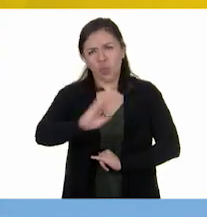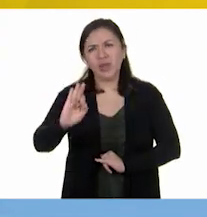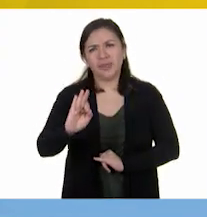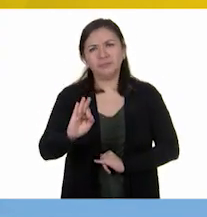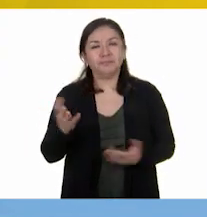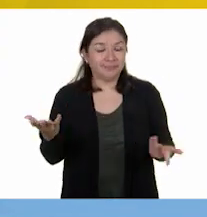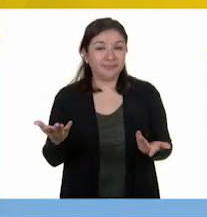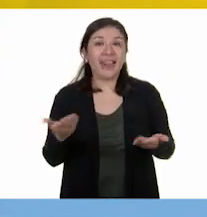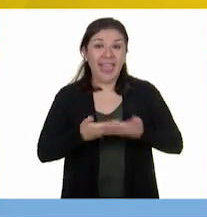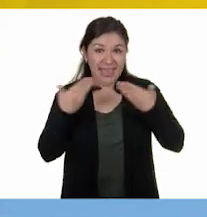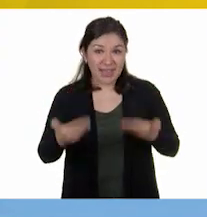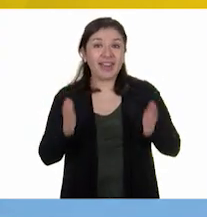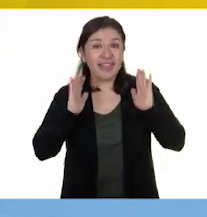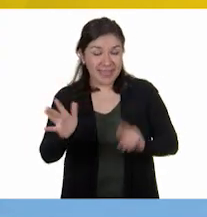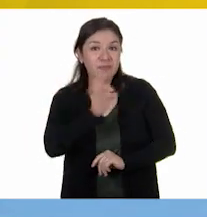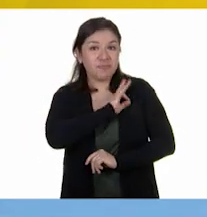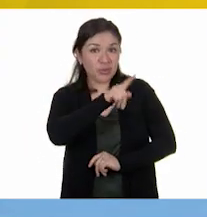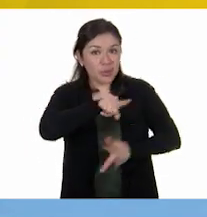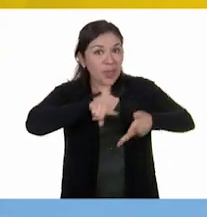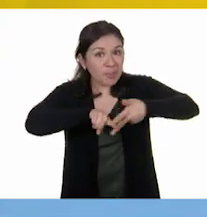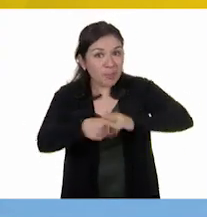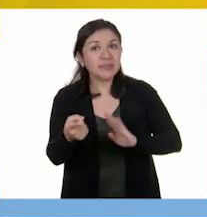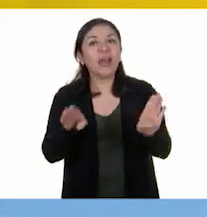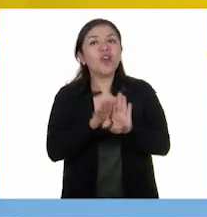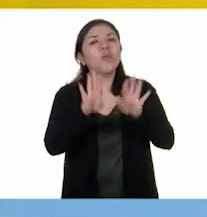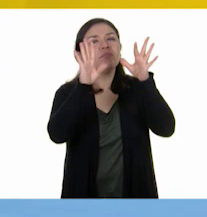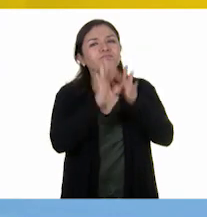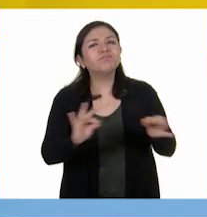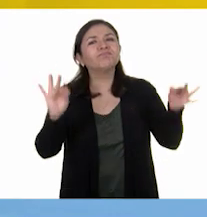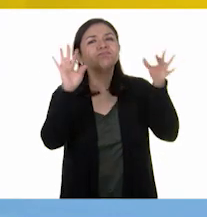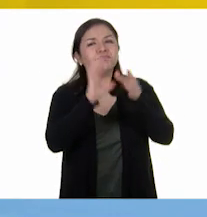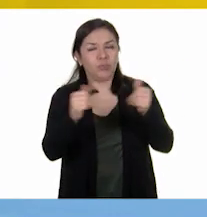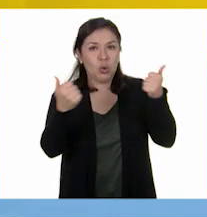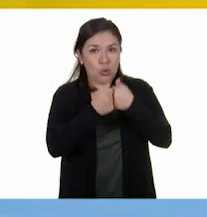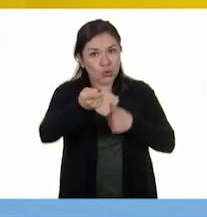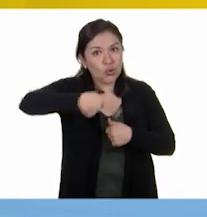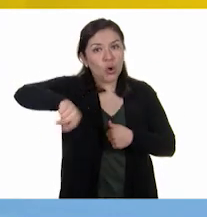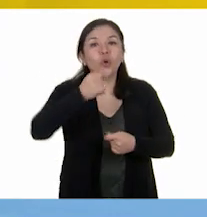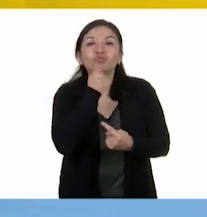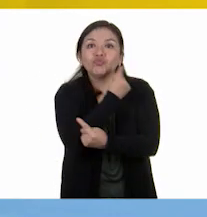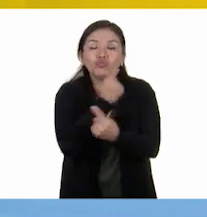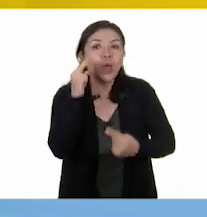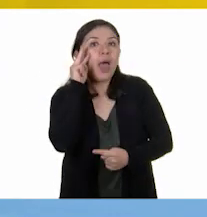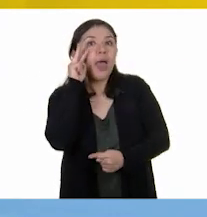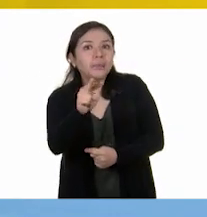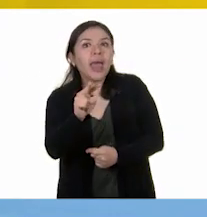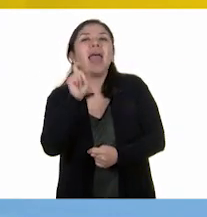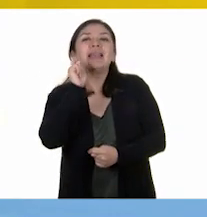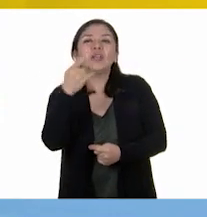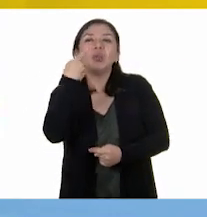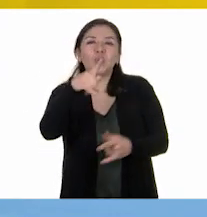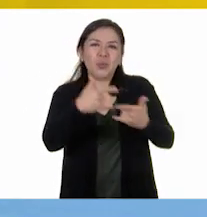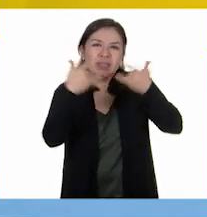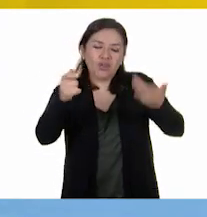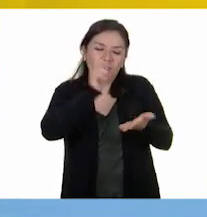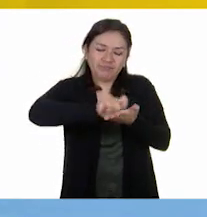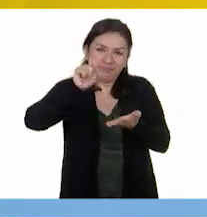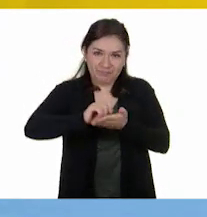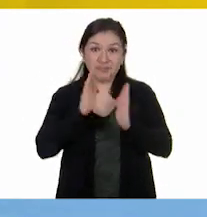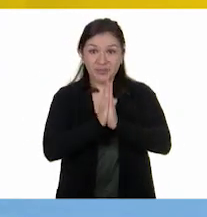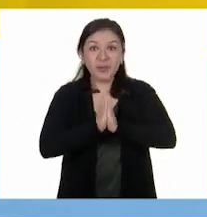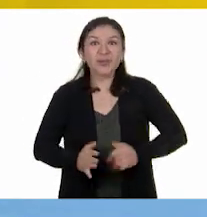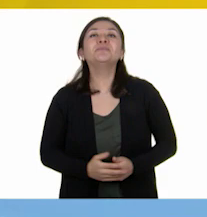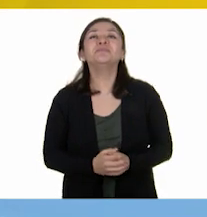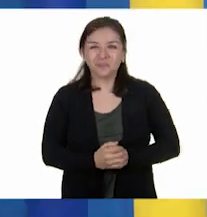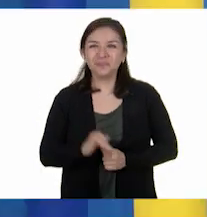Y bueno, finalmente, María, ahora sí llegó el momento de compartir con las y los niños de sexto grado el relato que seleccionaste.